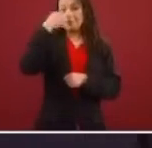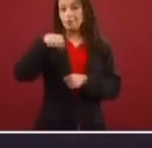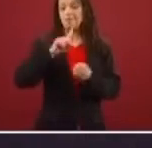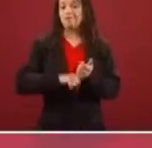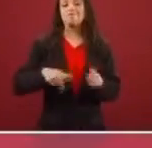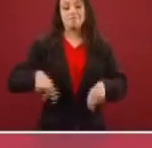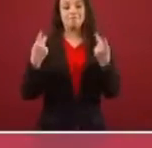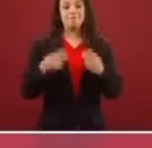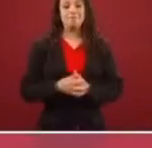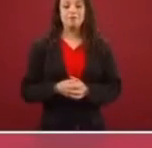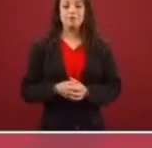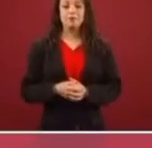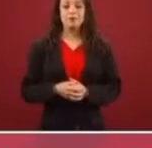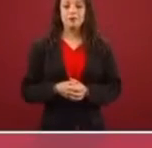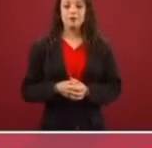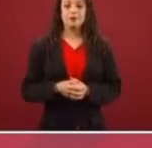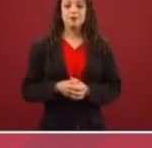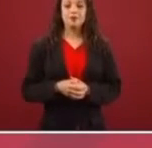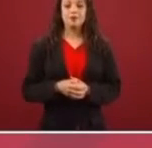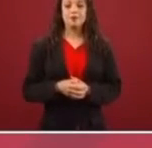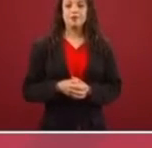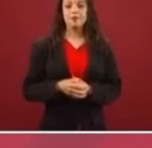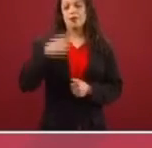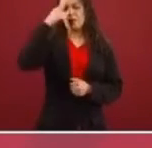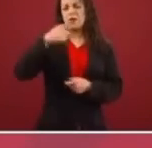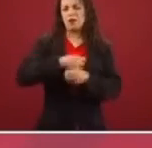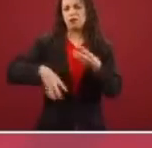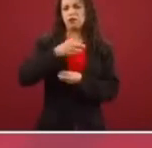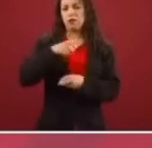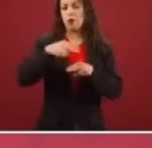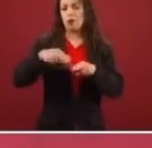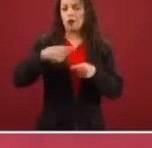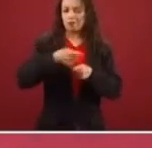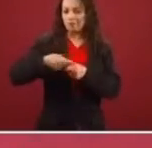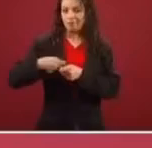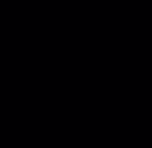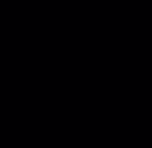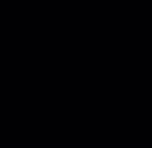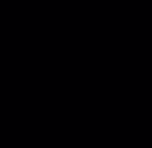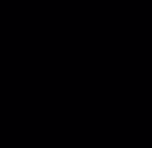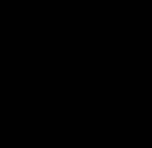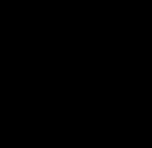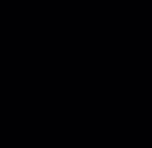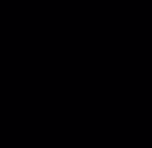vamos a tener de distribución de boletos para el avión.